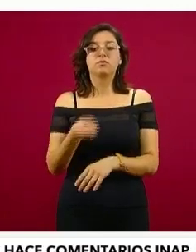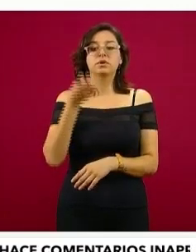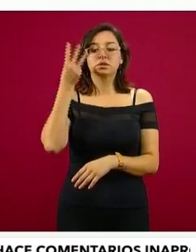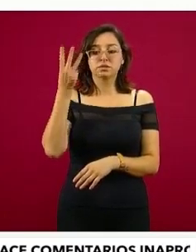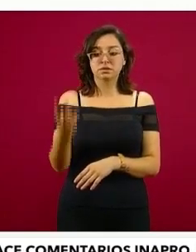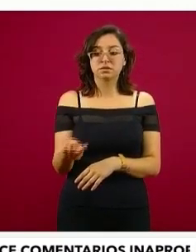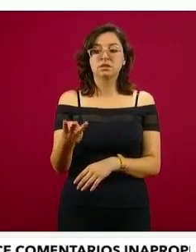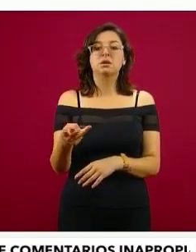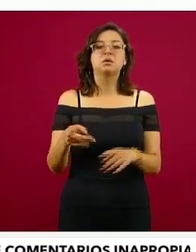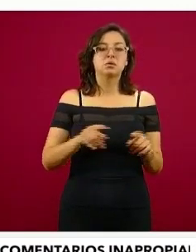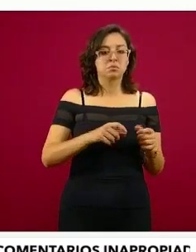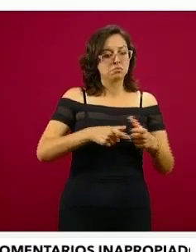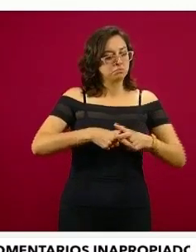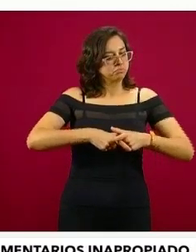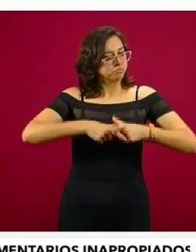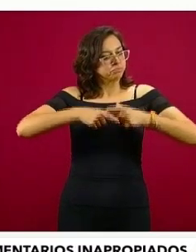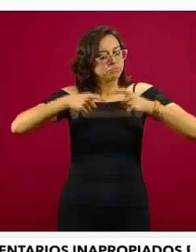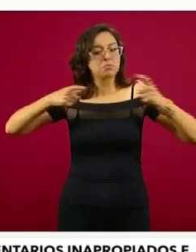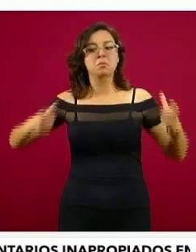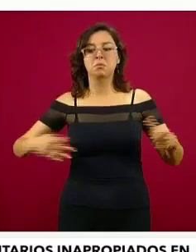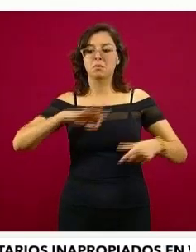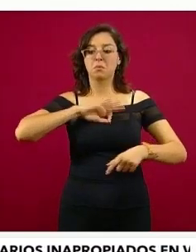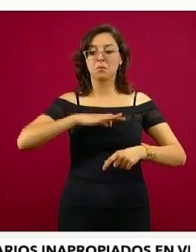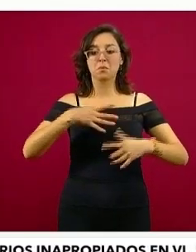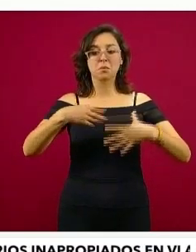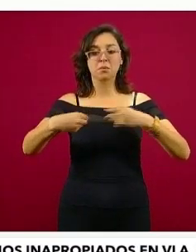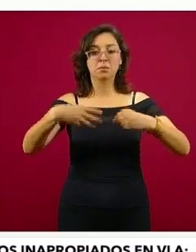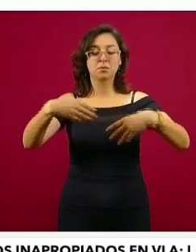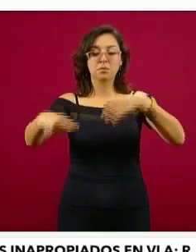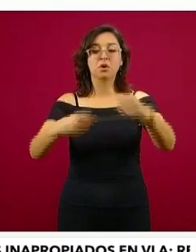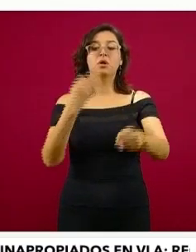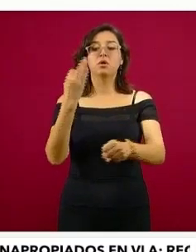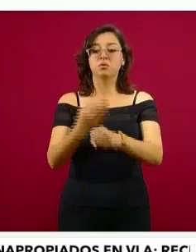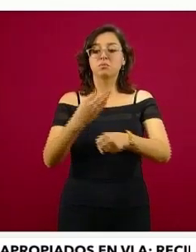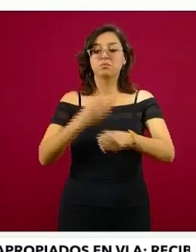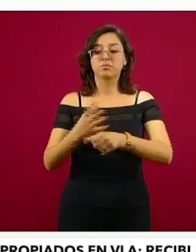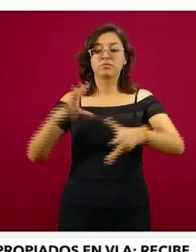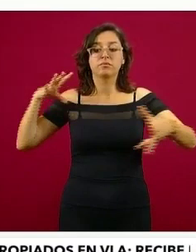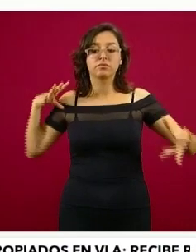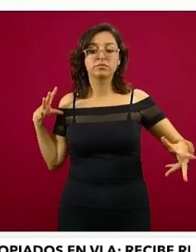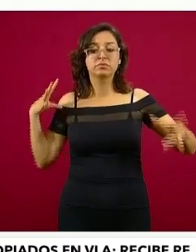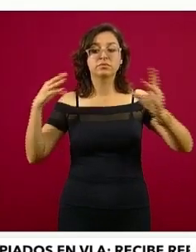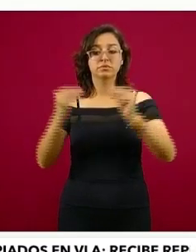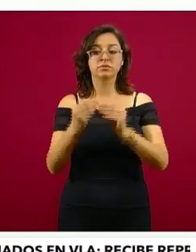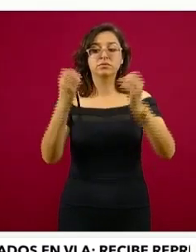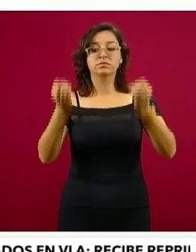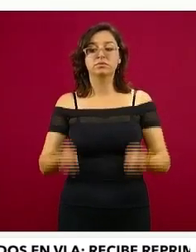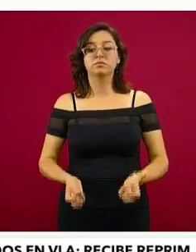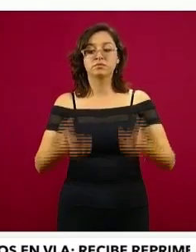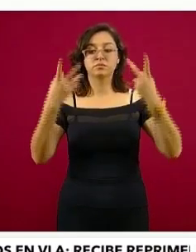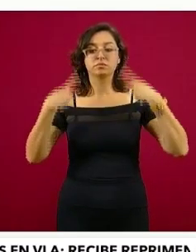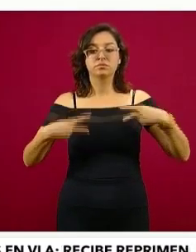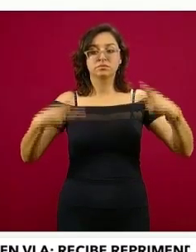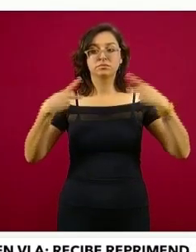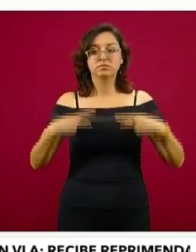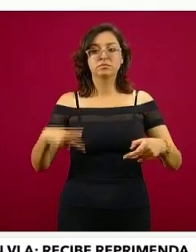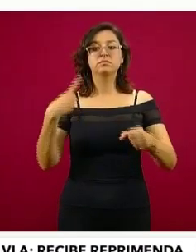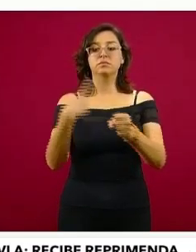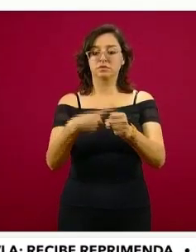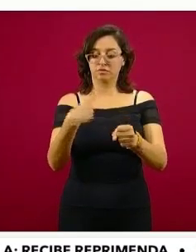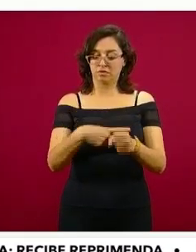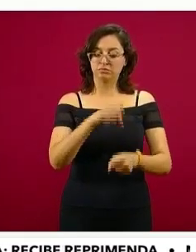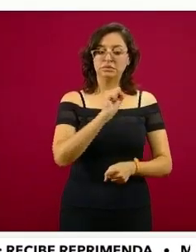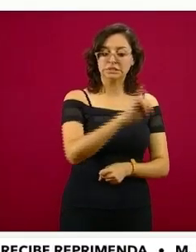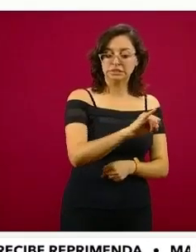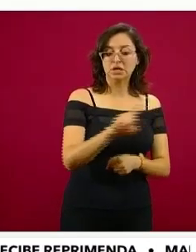ascenso de esta curva epidémica, que para este momento es la sumatoria de todos los casos confirmados y sospechosos que se